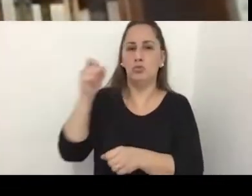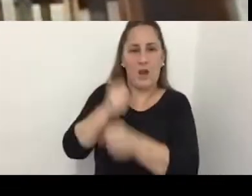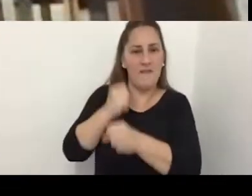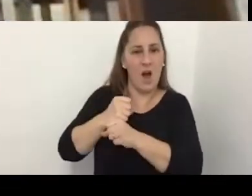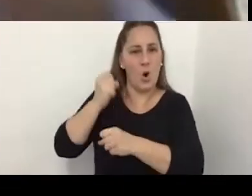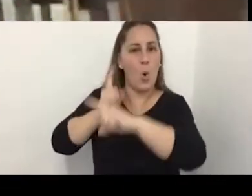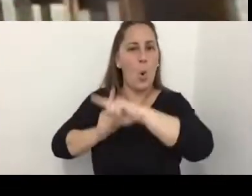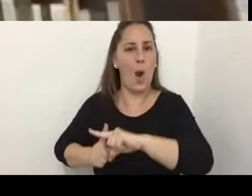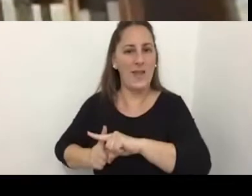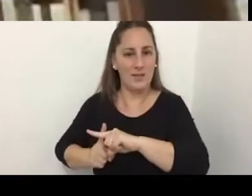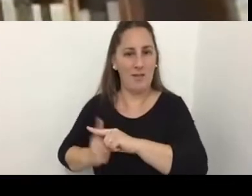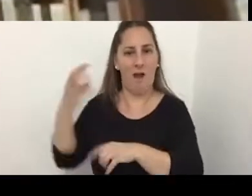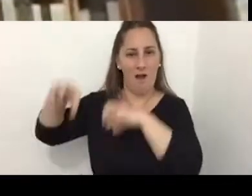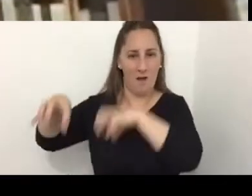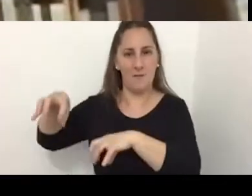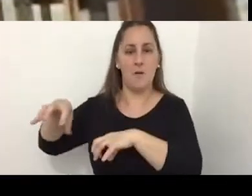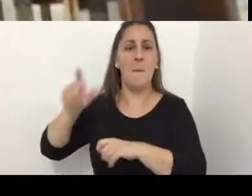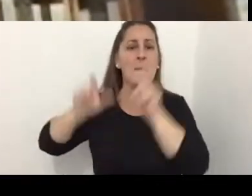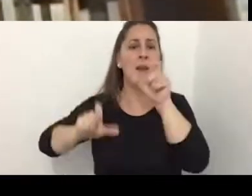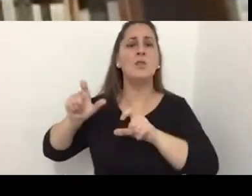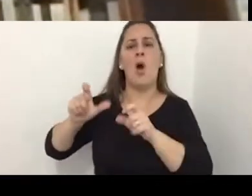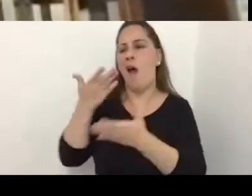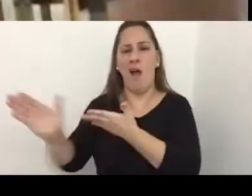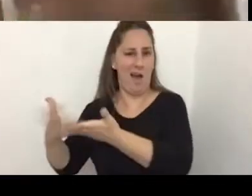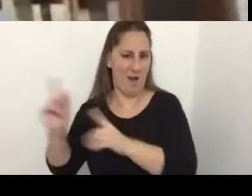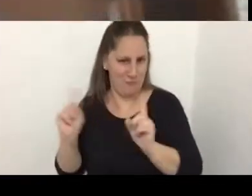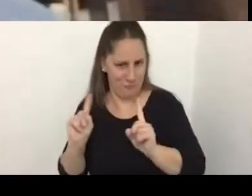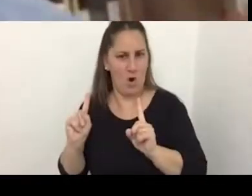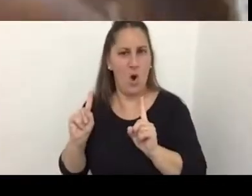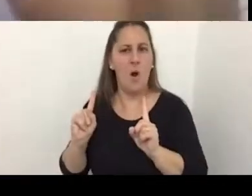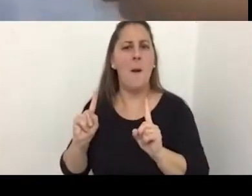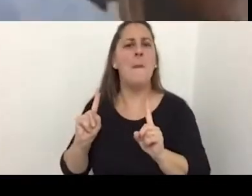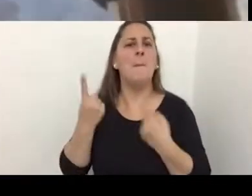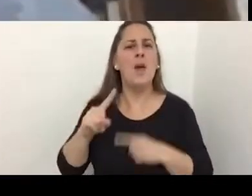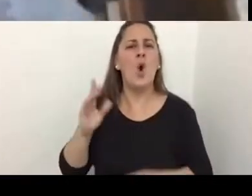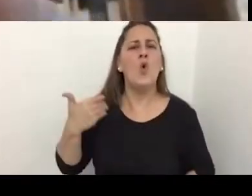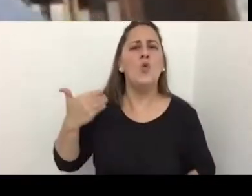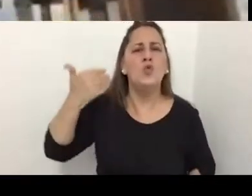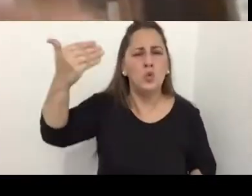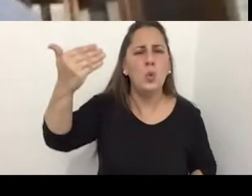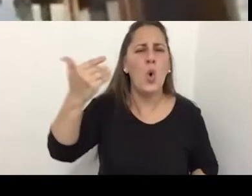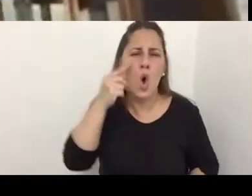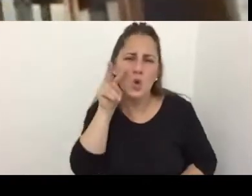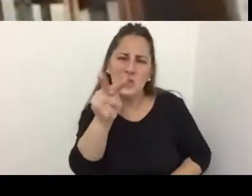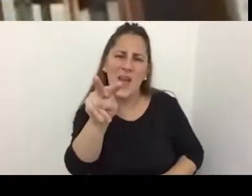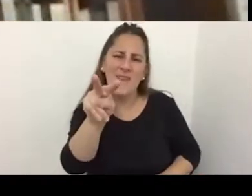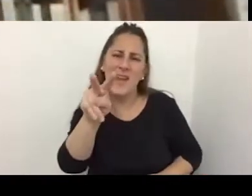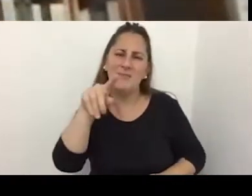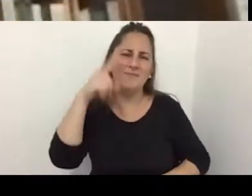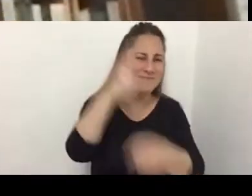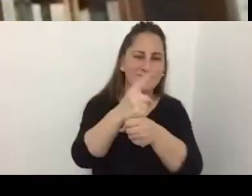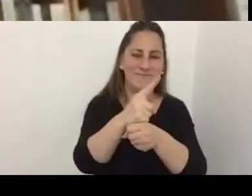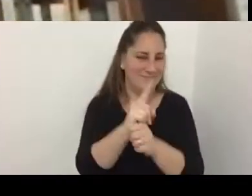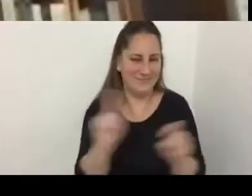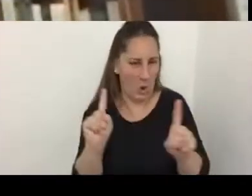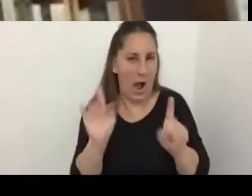Que no digo que todo el emprendedurismo hay que descartarlo, pero tampoco el futuro o el horizonte utópico, a mi modesto entender, va por